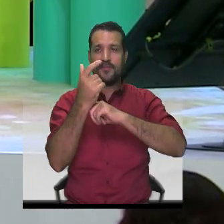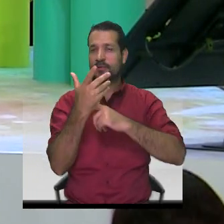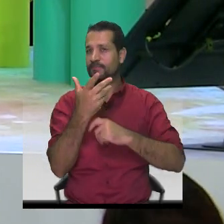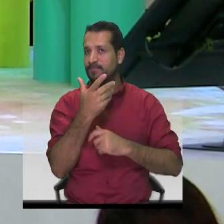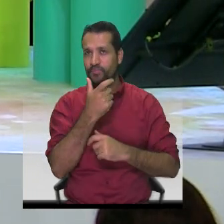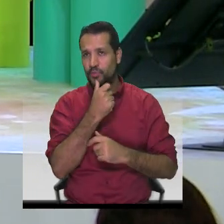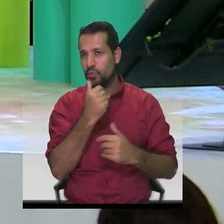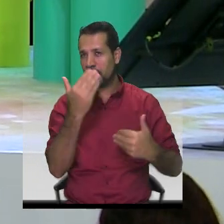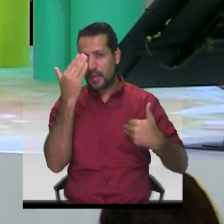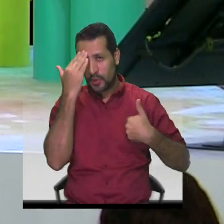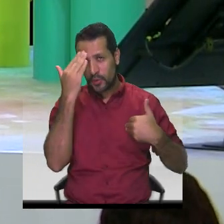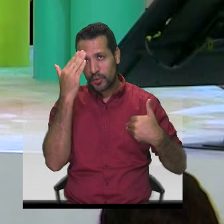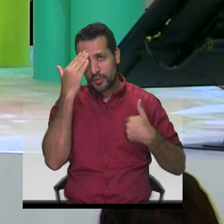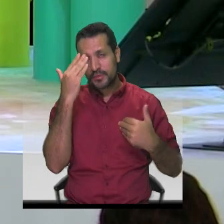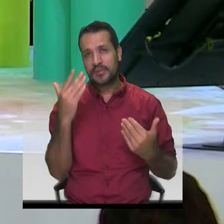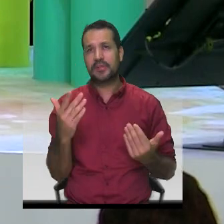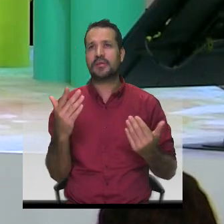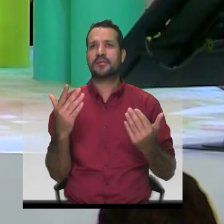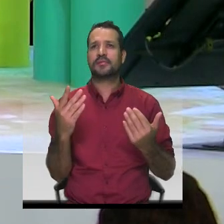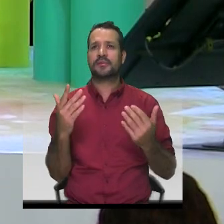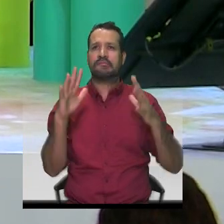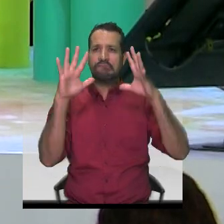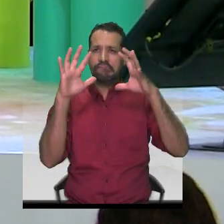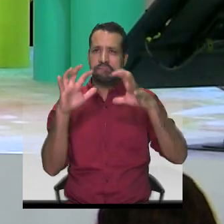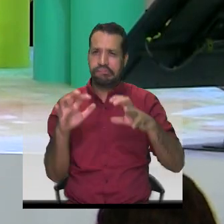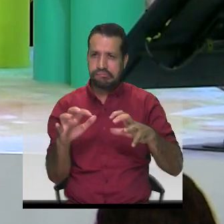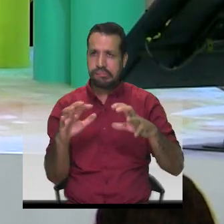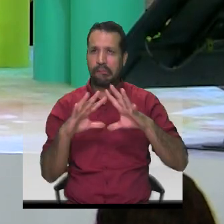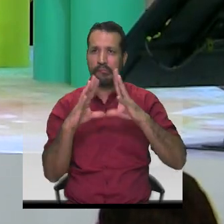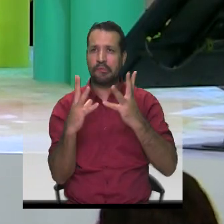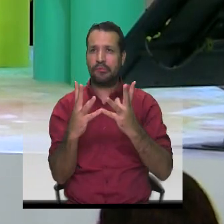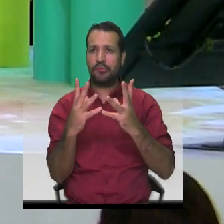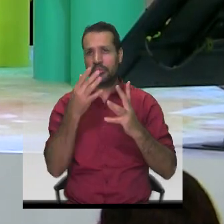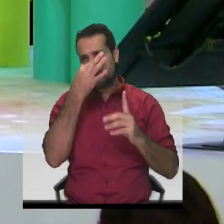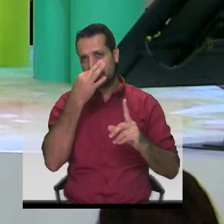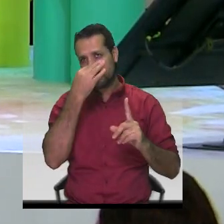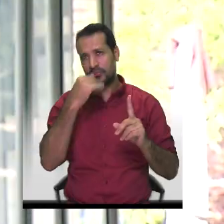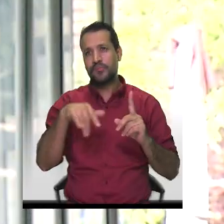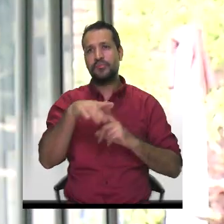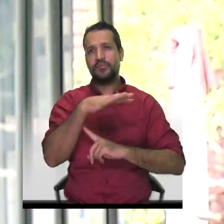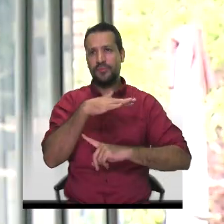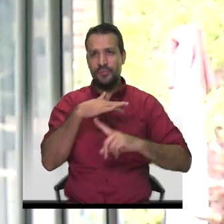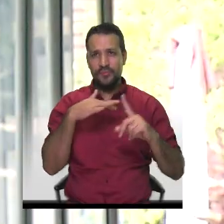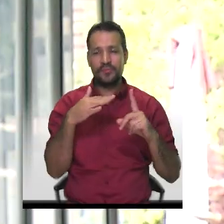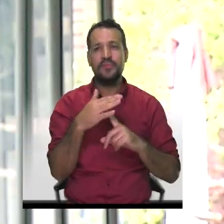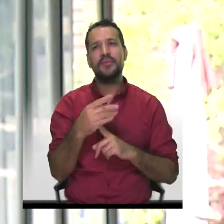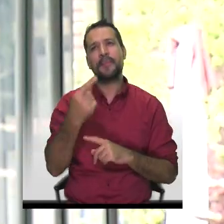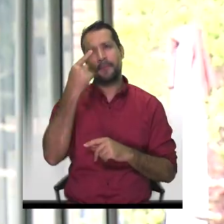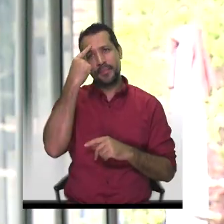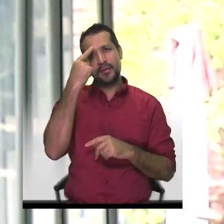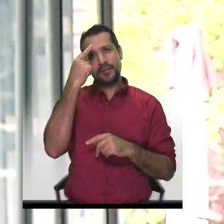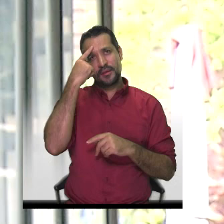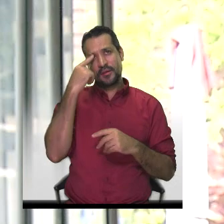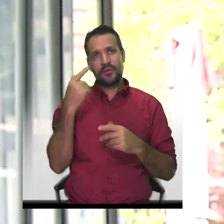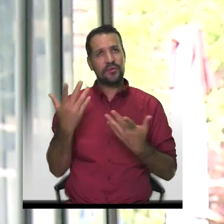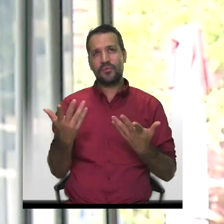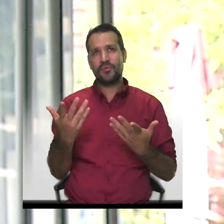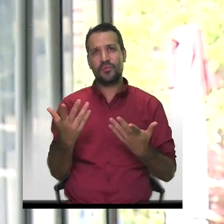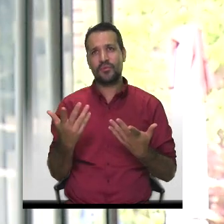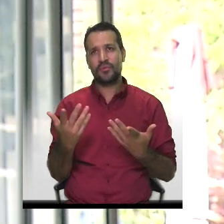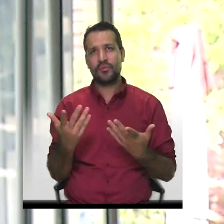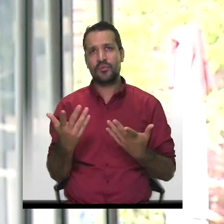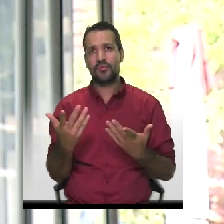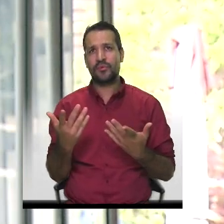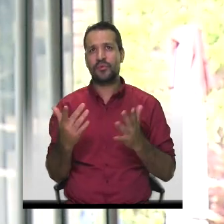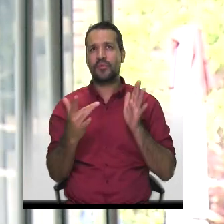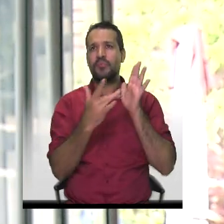Entonces, un lugar que tiene una riqueza ya, una riqueza hasta de pensamiento, que no hemos querido reconocer por estar trayendo